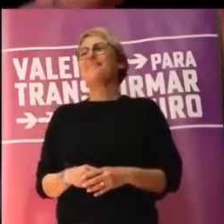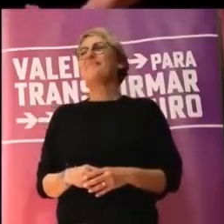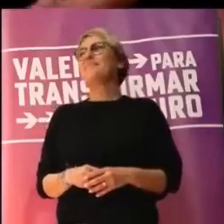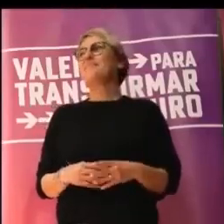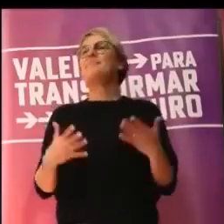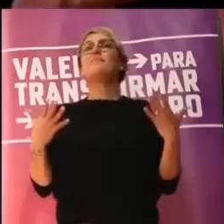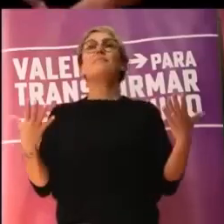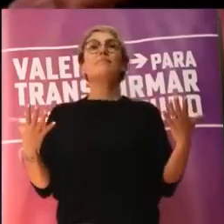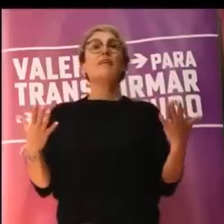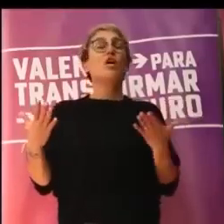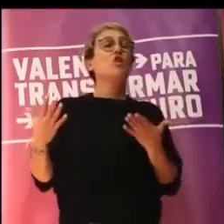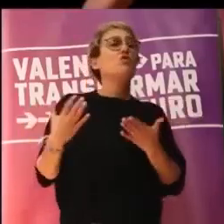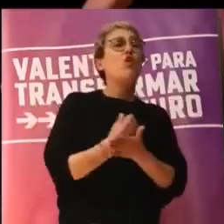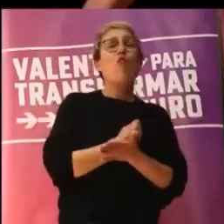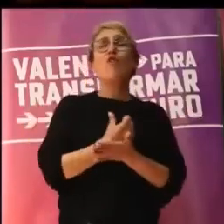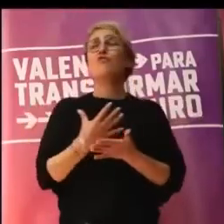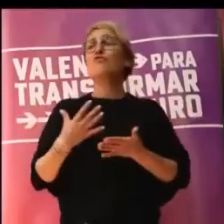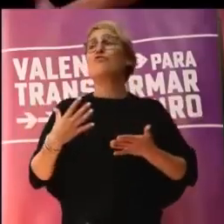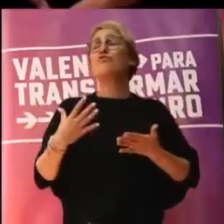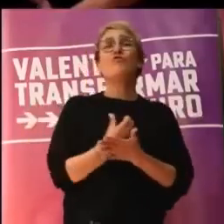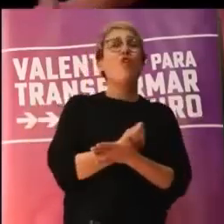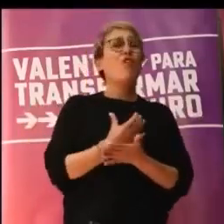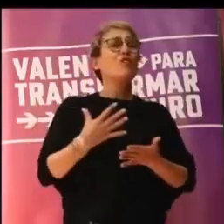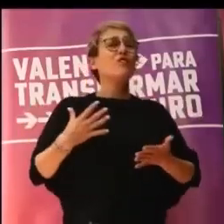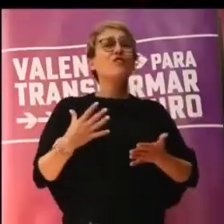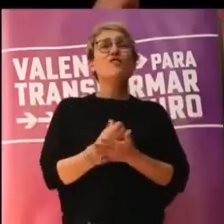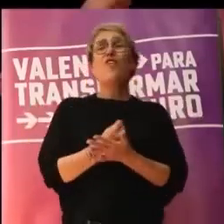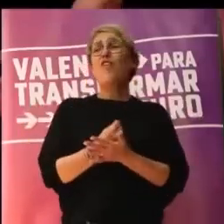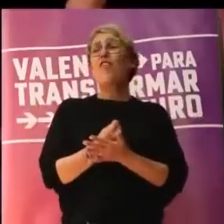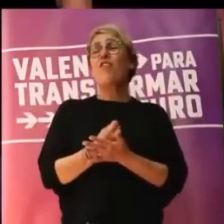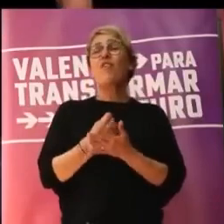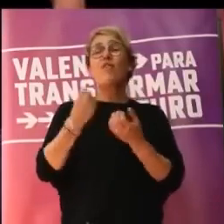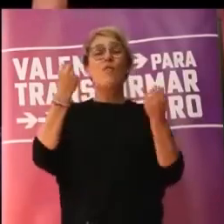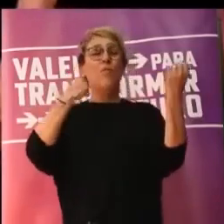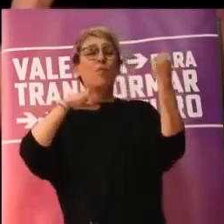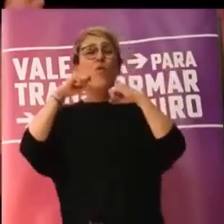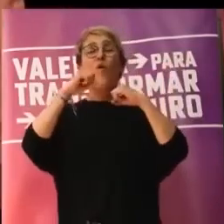Y todos actúan desde Madrid.